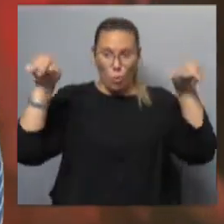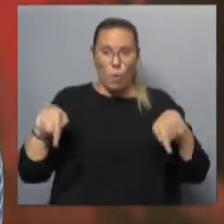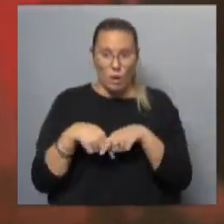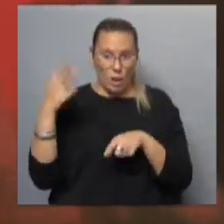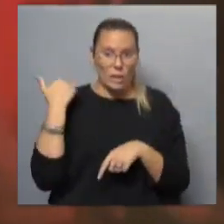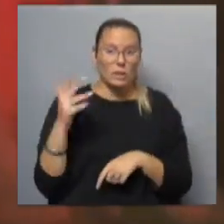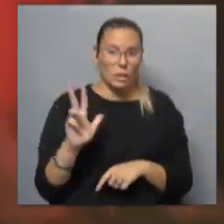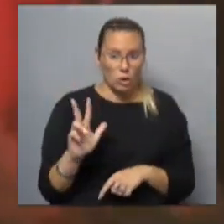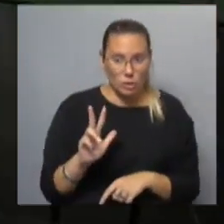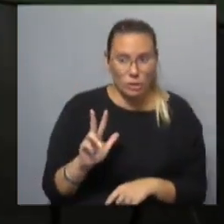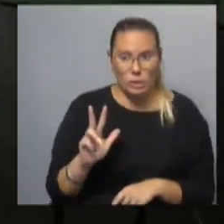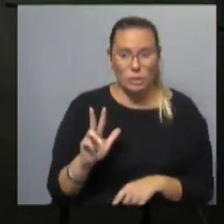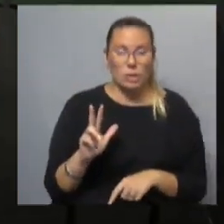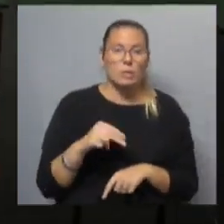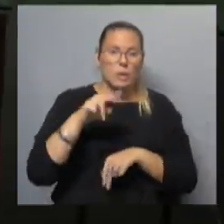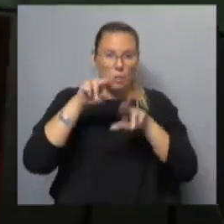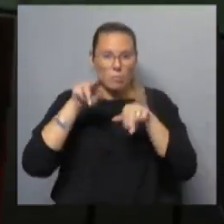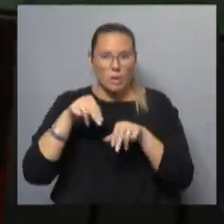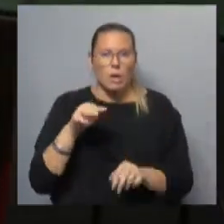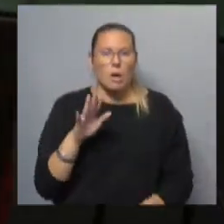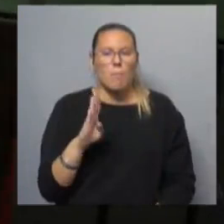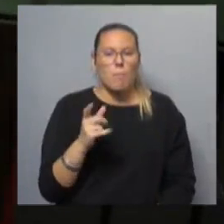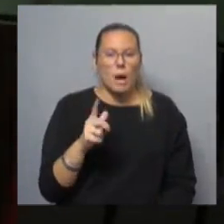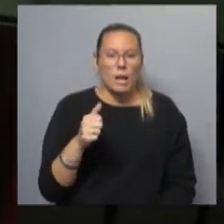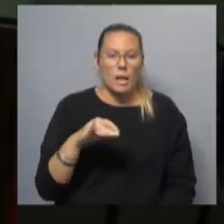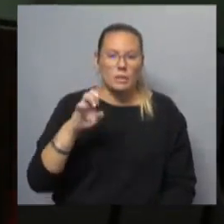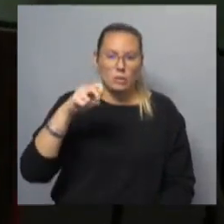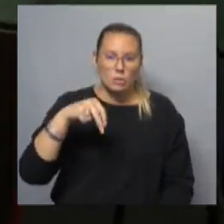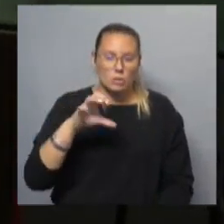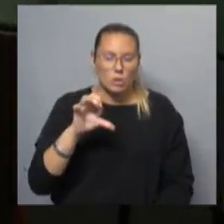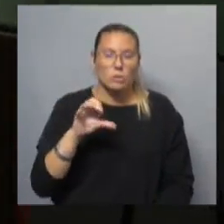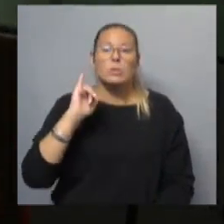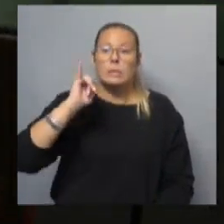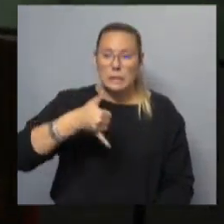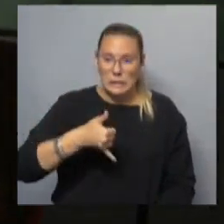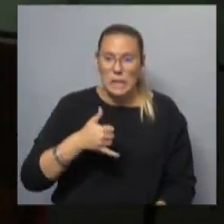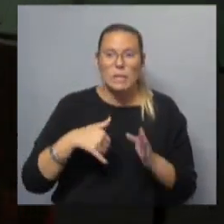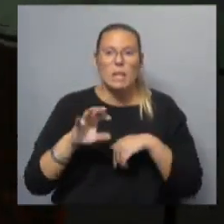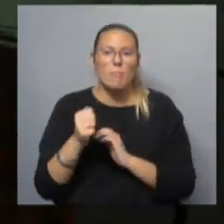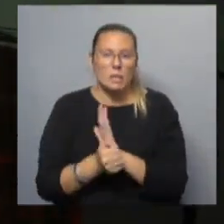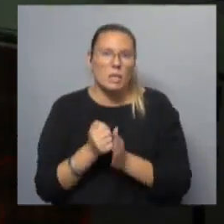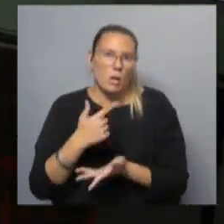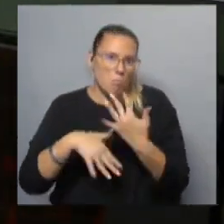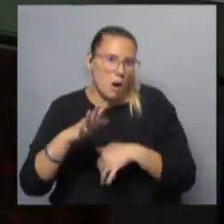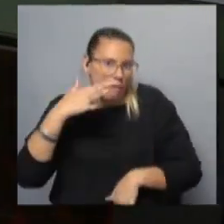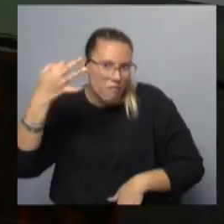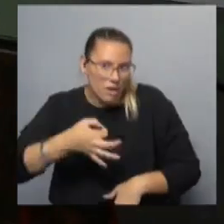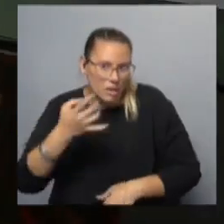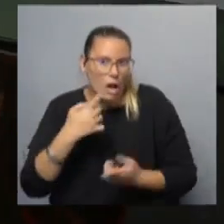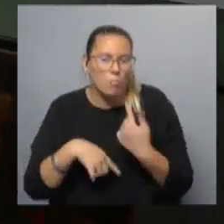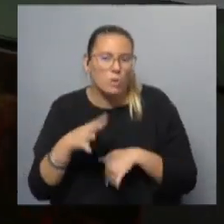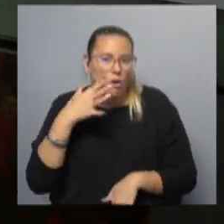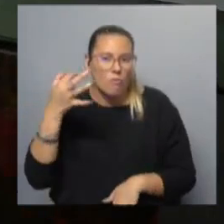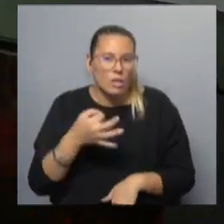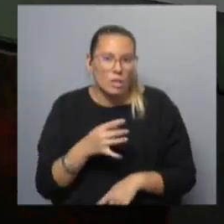otro anterior, cuadro anterior hecho por, exactamente, por Josefa Palacio. Creo exactamente, que de Mercedes, y que es mucho más realista, pero el realismo no va